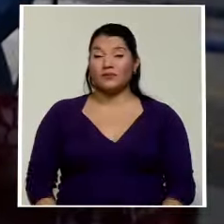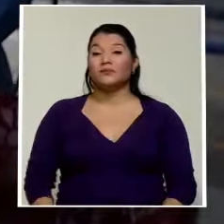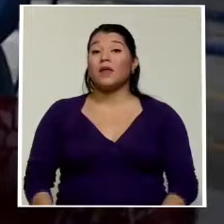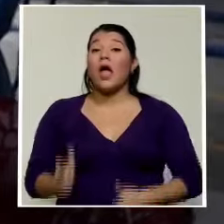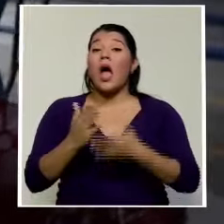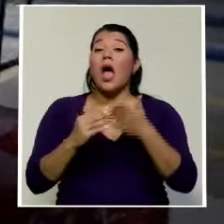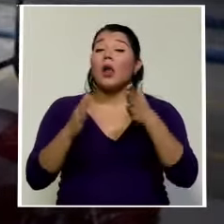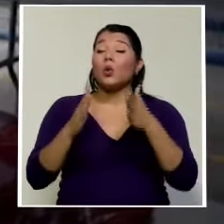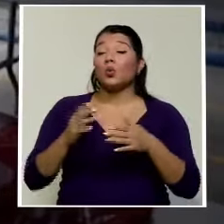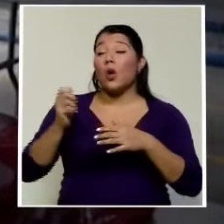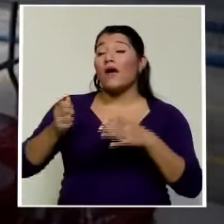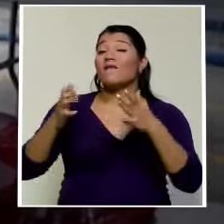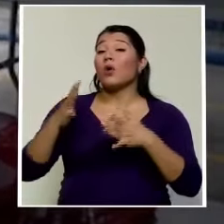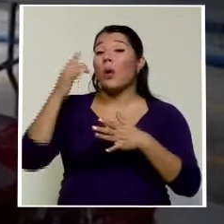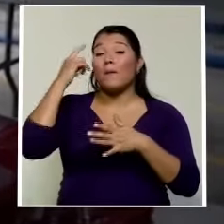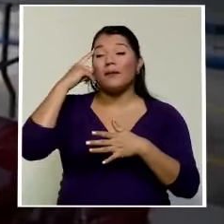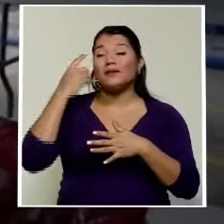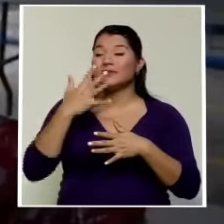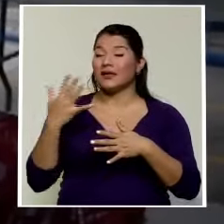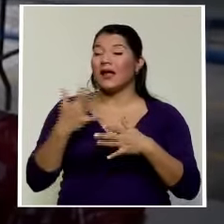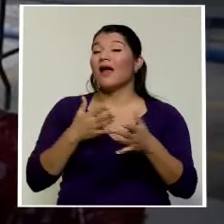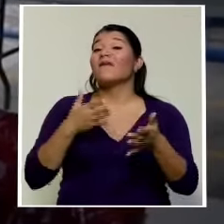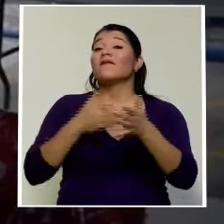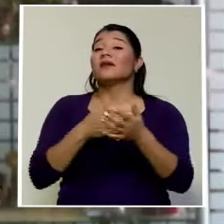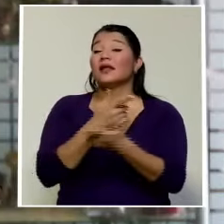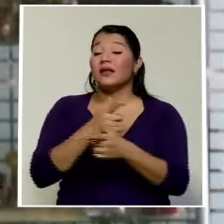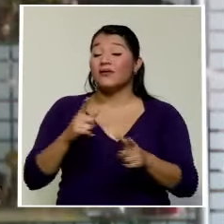Algunos abogados consideran que se está violentando la libertad de